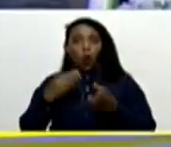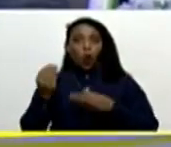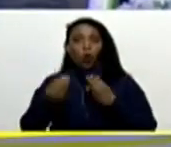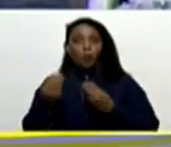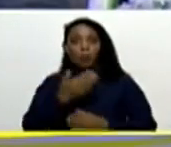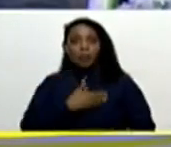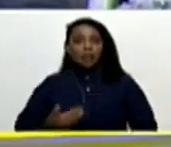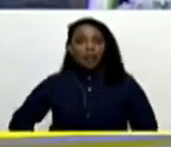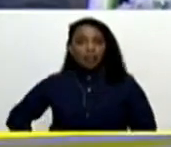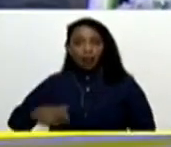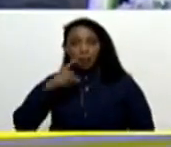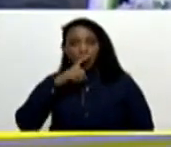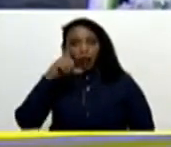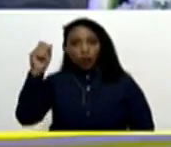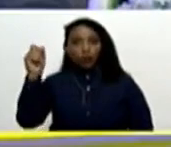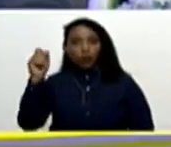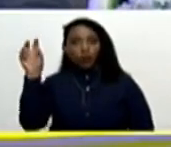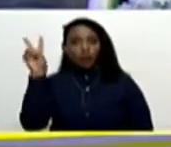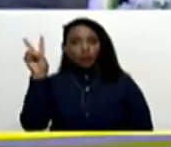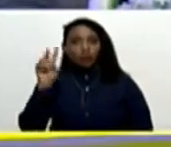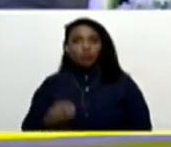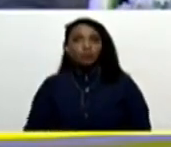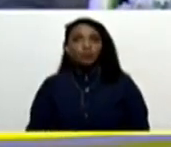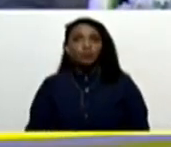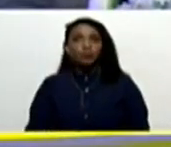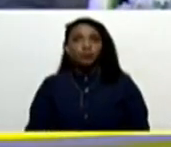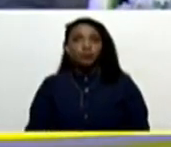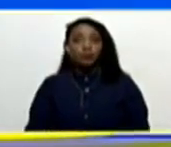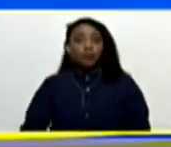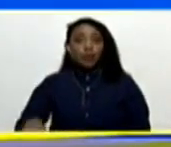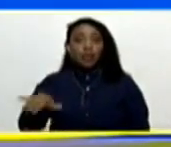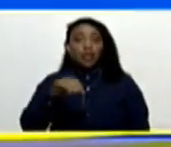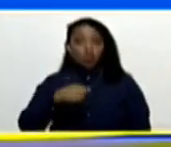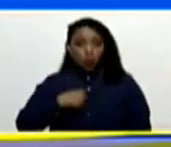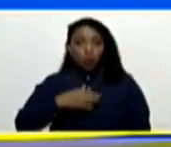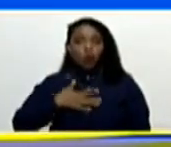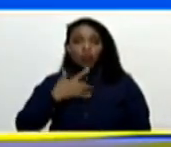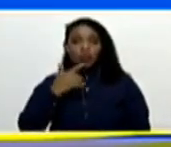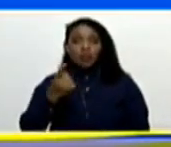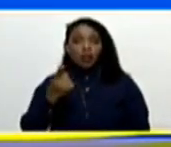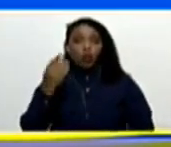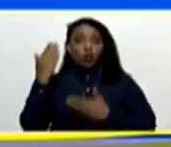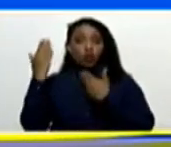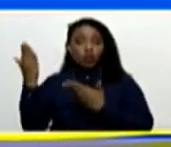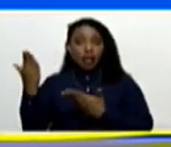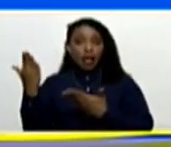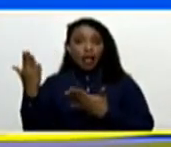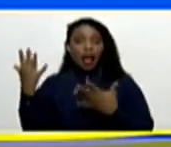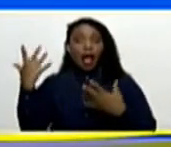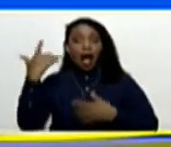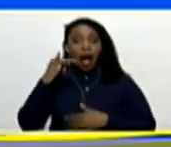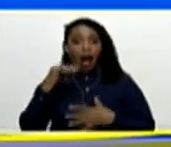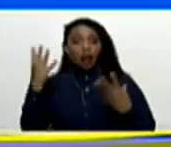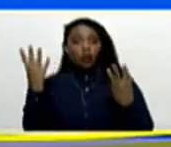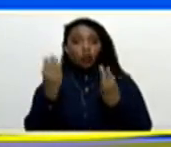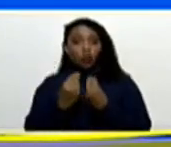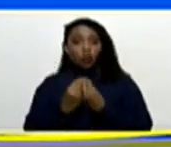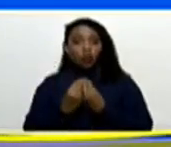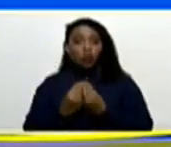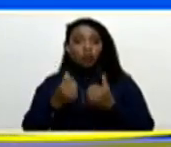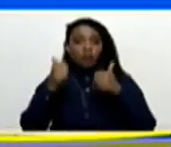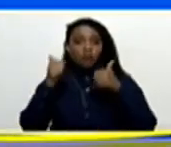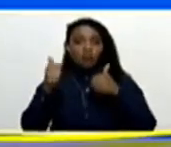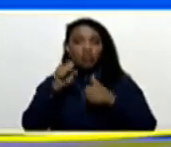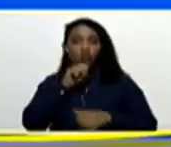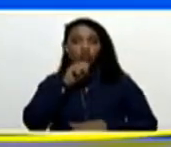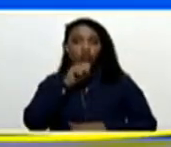de Venezuela. And I dare say you're on the right side of history. Y puedo decirle, usted está del lado correcto de la historia.